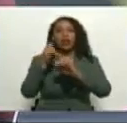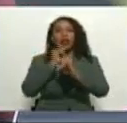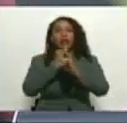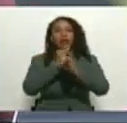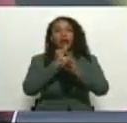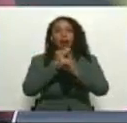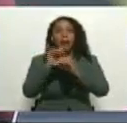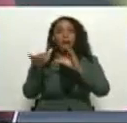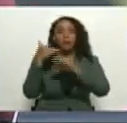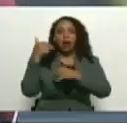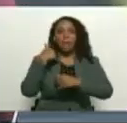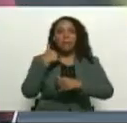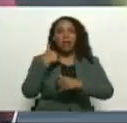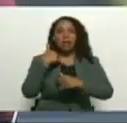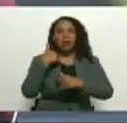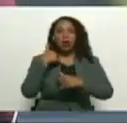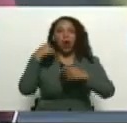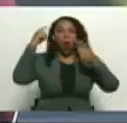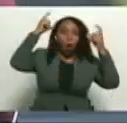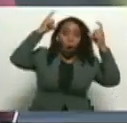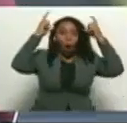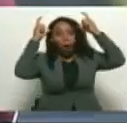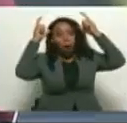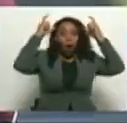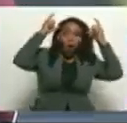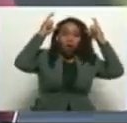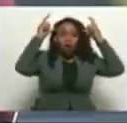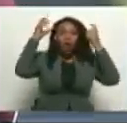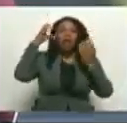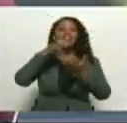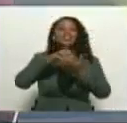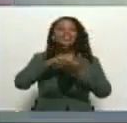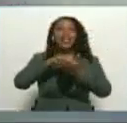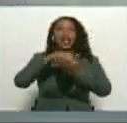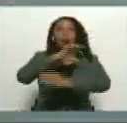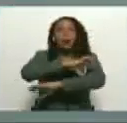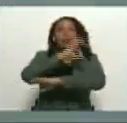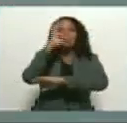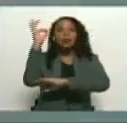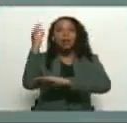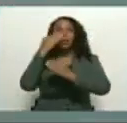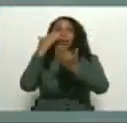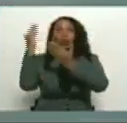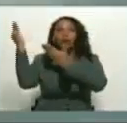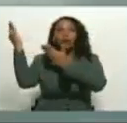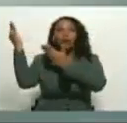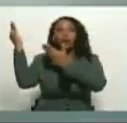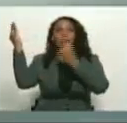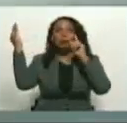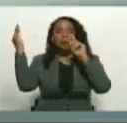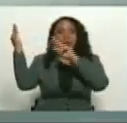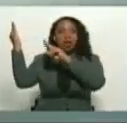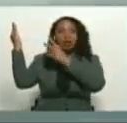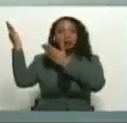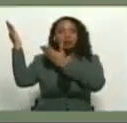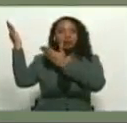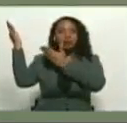Lo tenemos, un oso frontino en el estado Lara. Ok, sí. ¿Ah? ¿Has visto el video? Mira, ponle